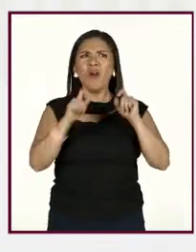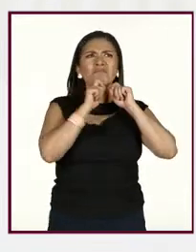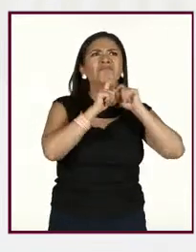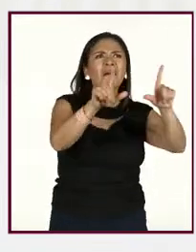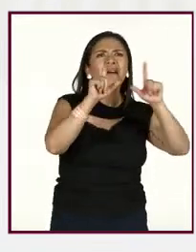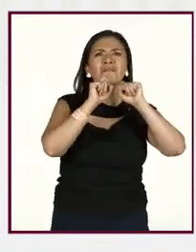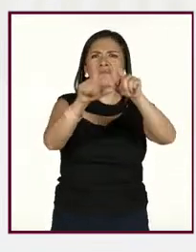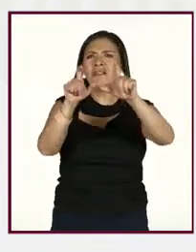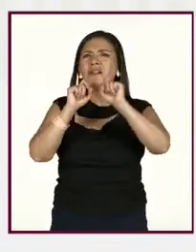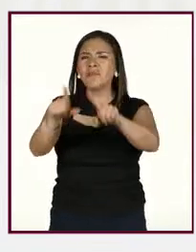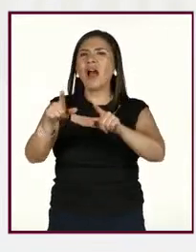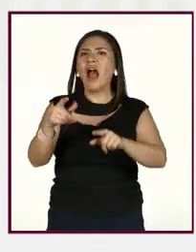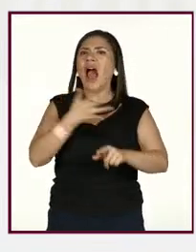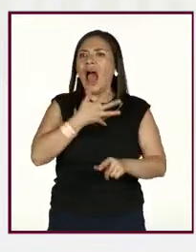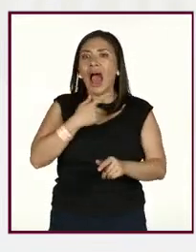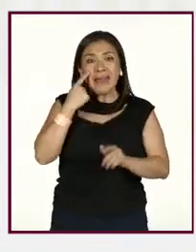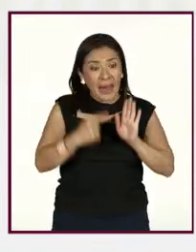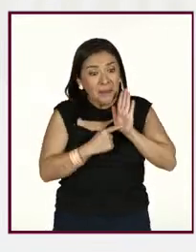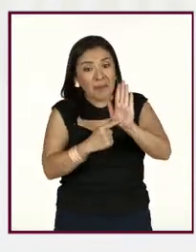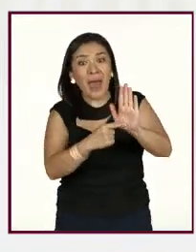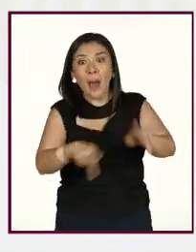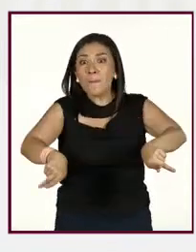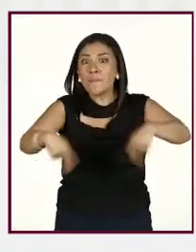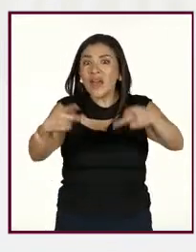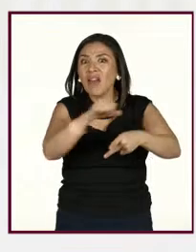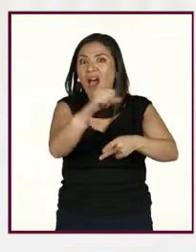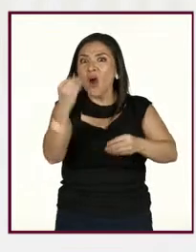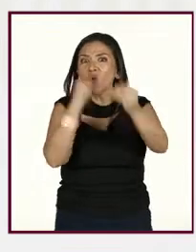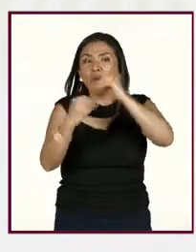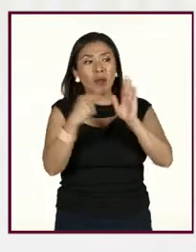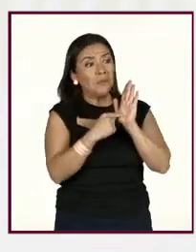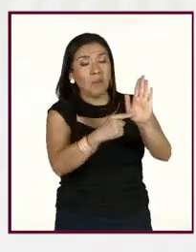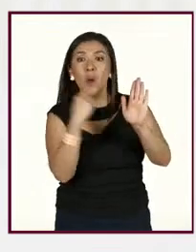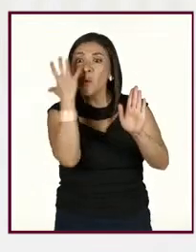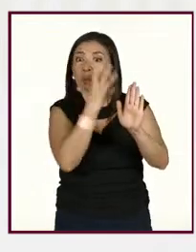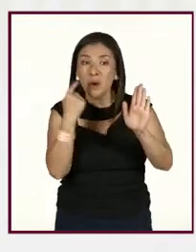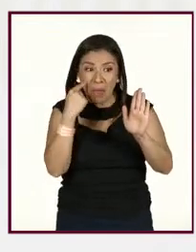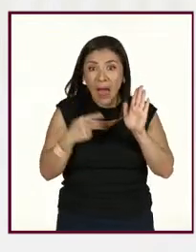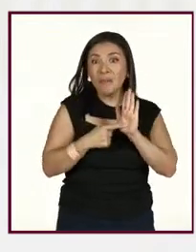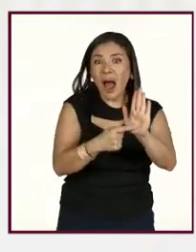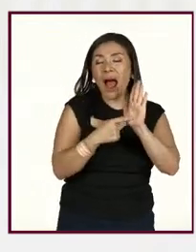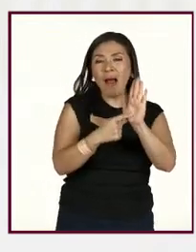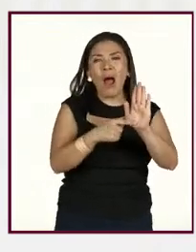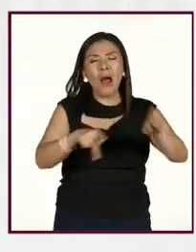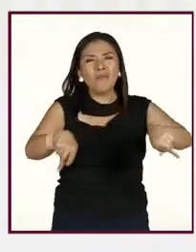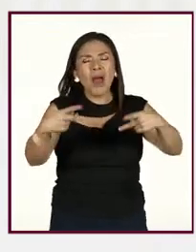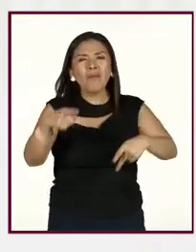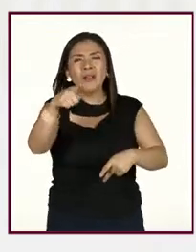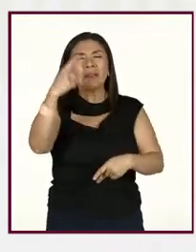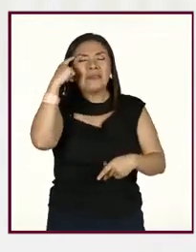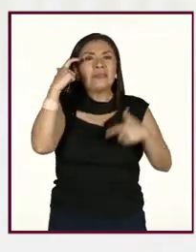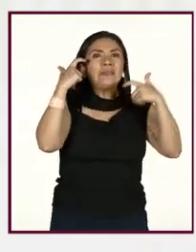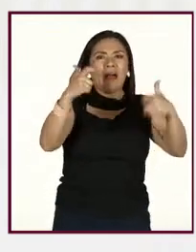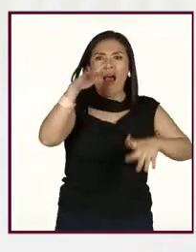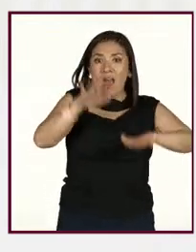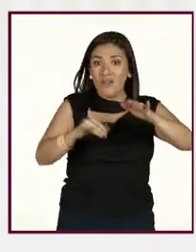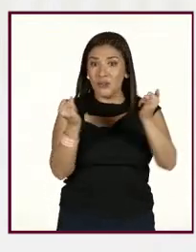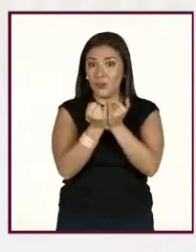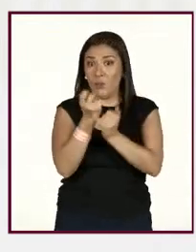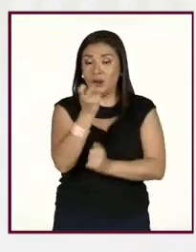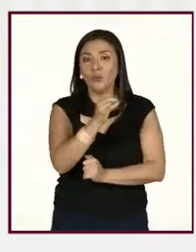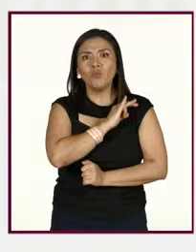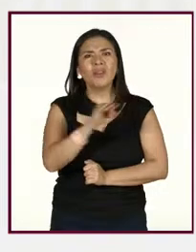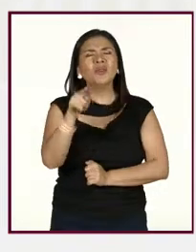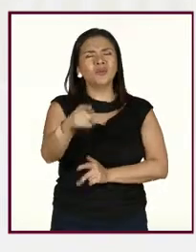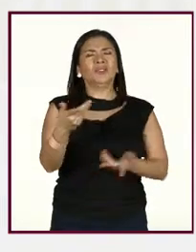la mercadotecnia. Ajá, el estrés y la mercadotecnia. Y el estrés, muchas veces, también provoca que